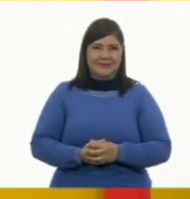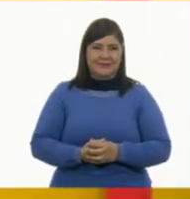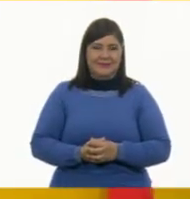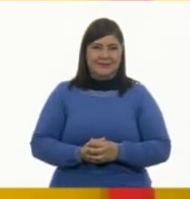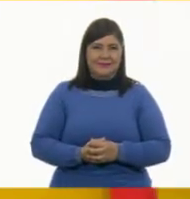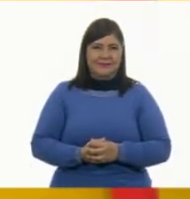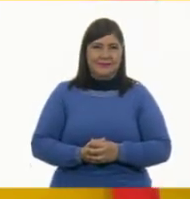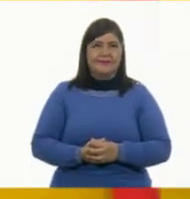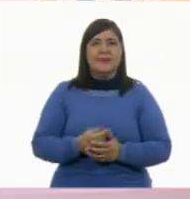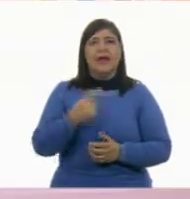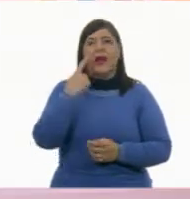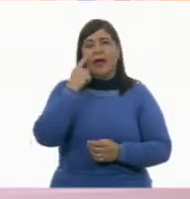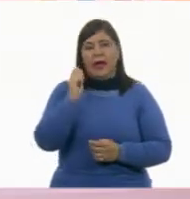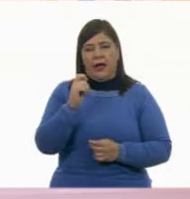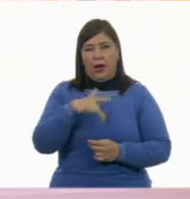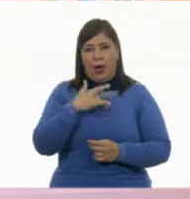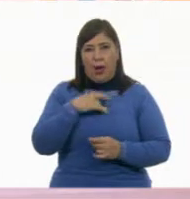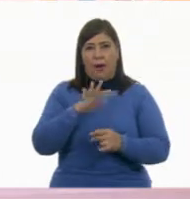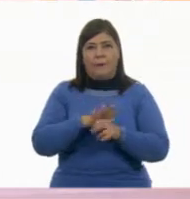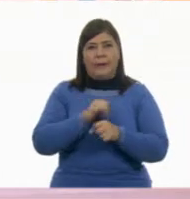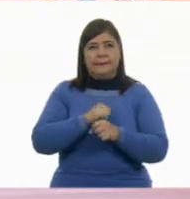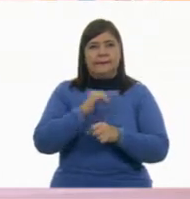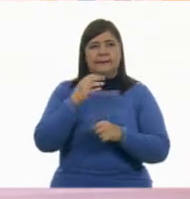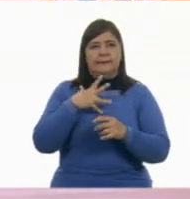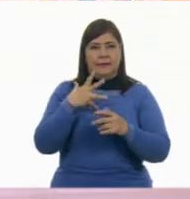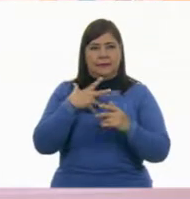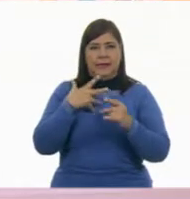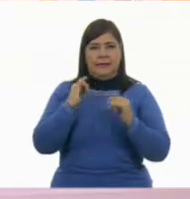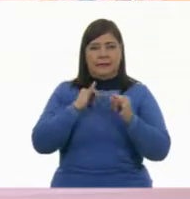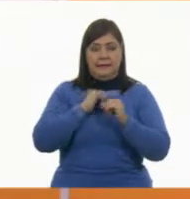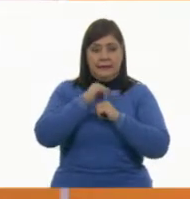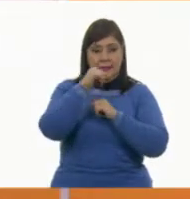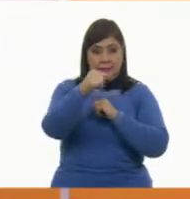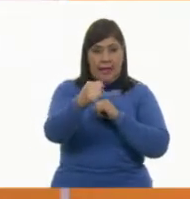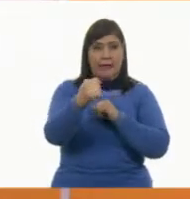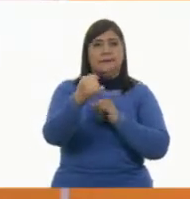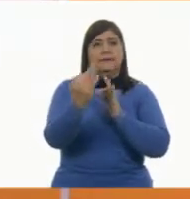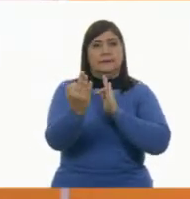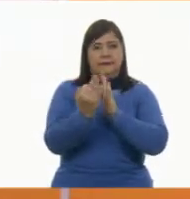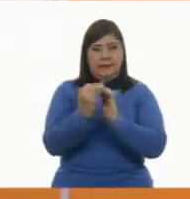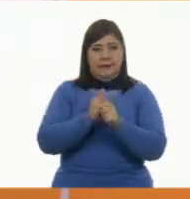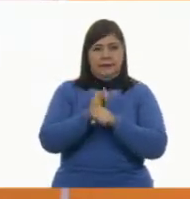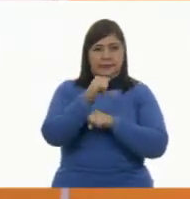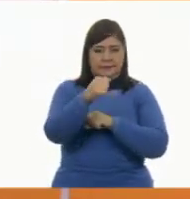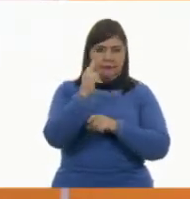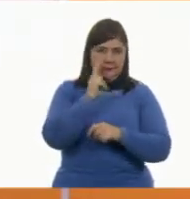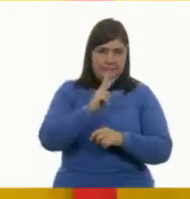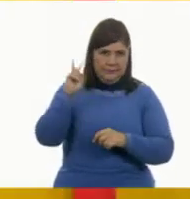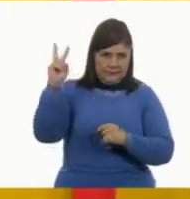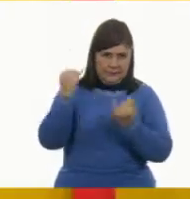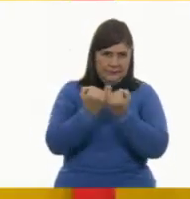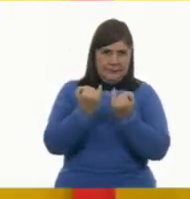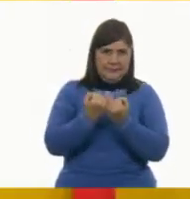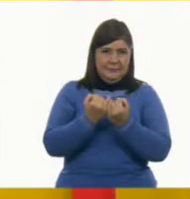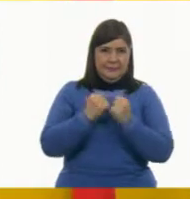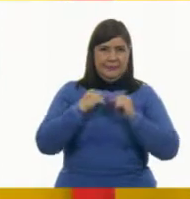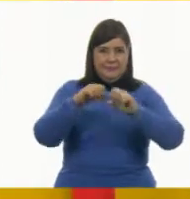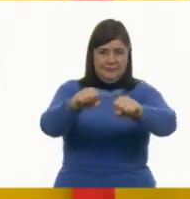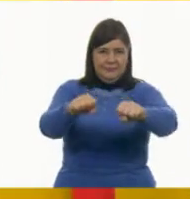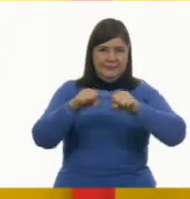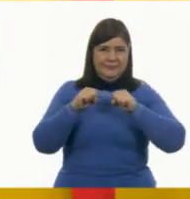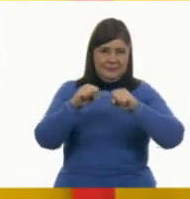arriba y abajo. Y ahora cerca y lejos, cerca, lejos, cerca, lejos, cerca,